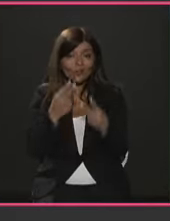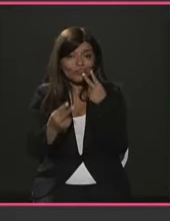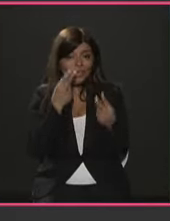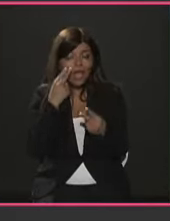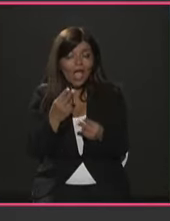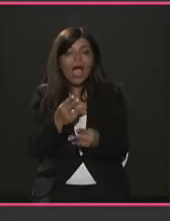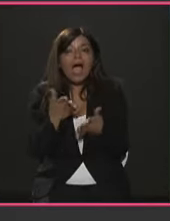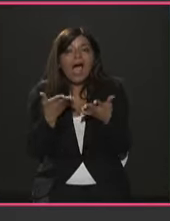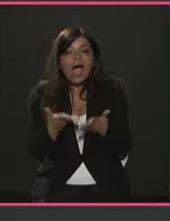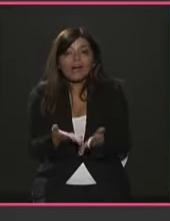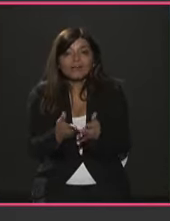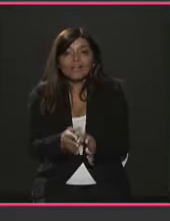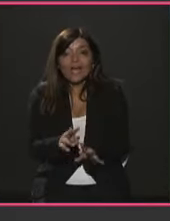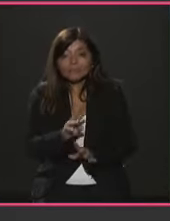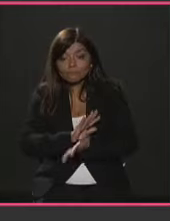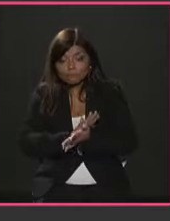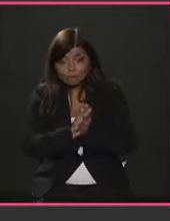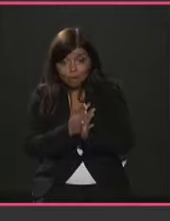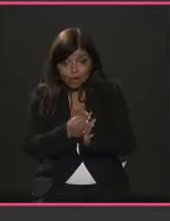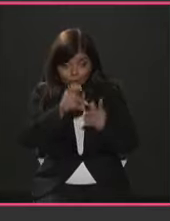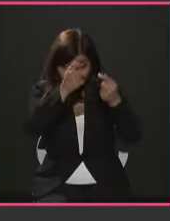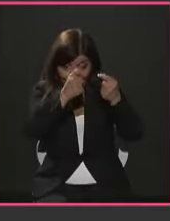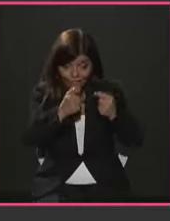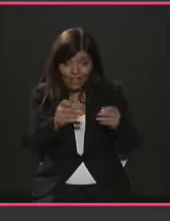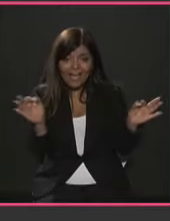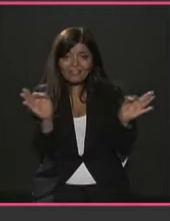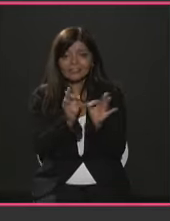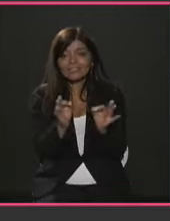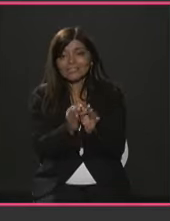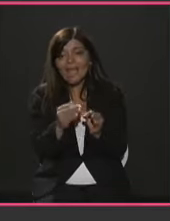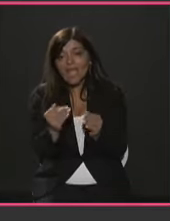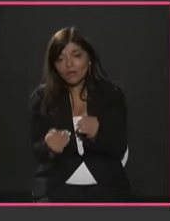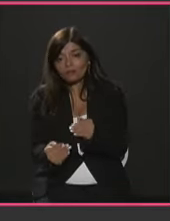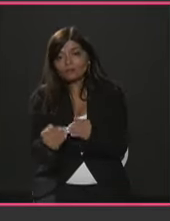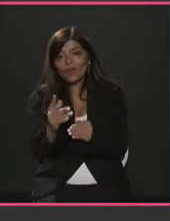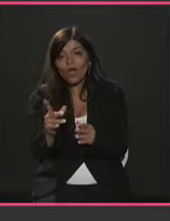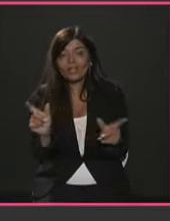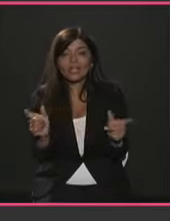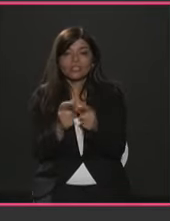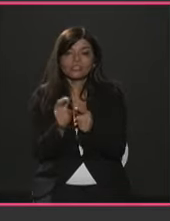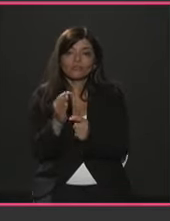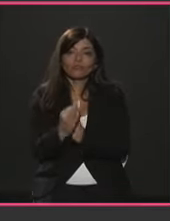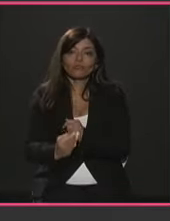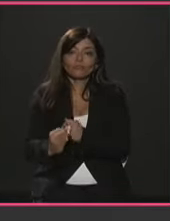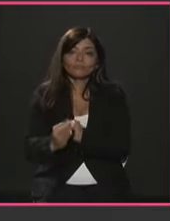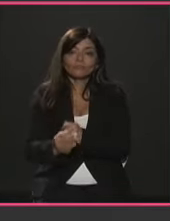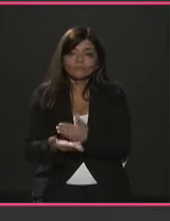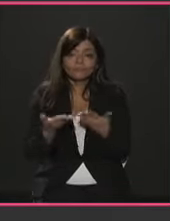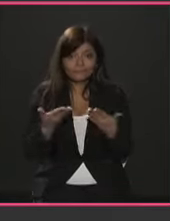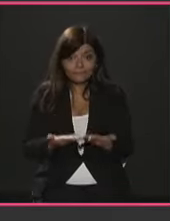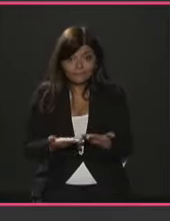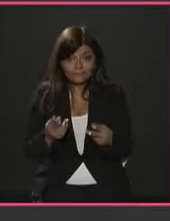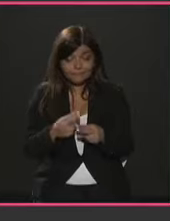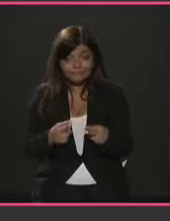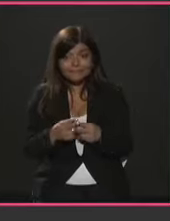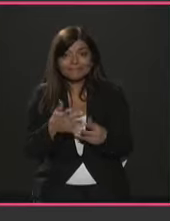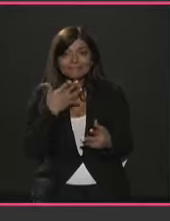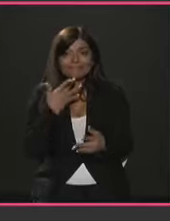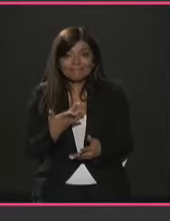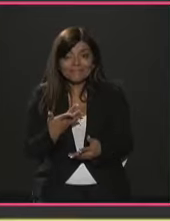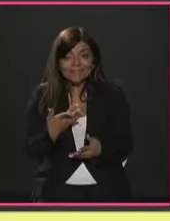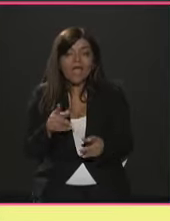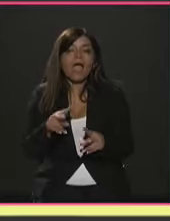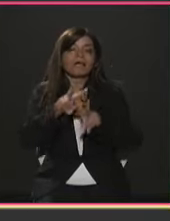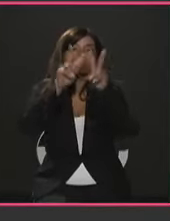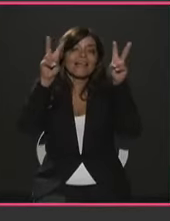para perderse ningún detalle de lo que se viene en congreso futuro y ahora qué hacemos Es el lema de